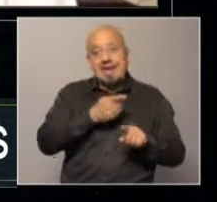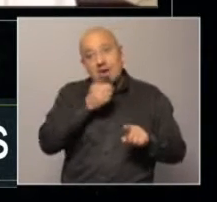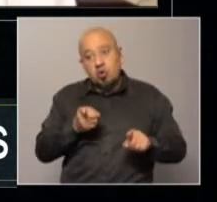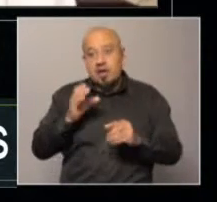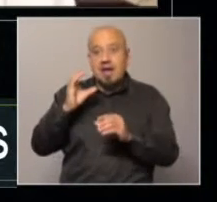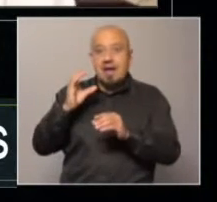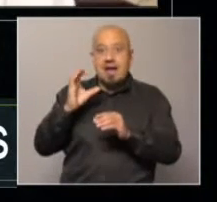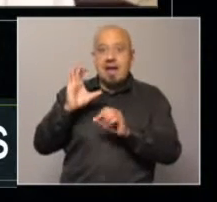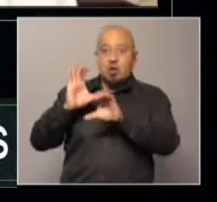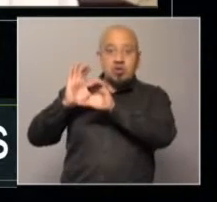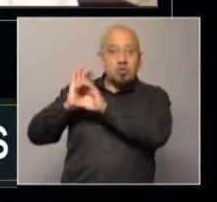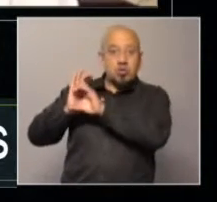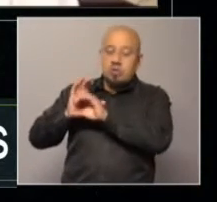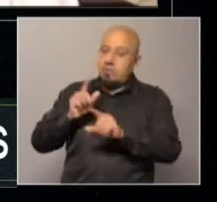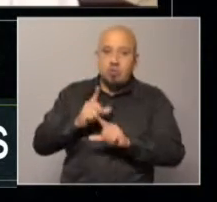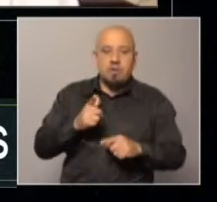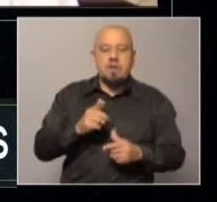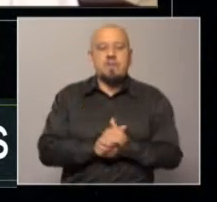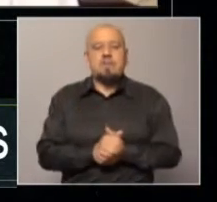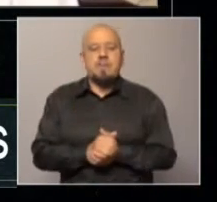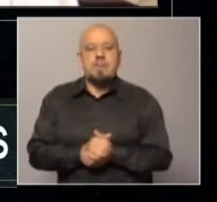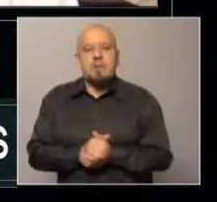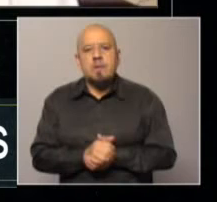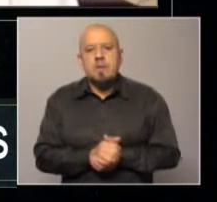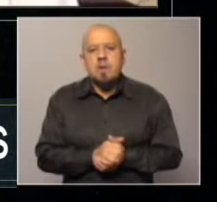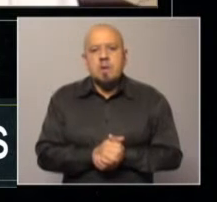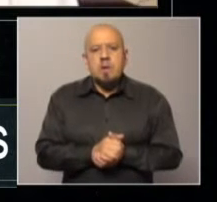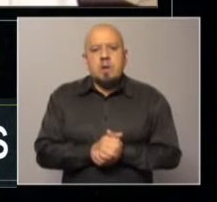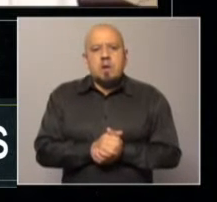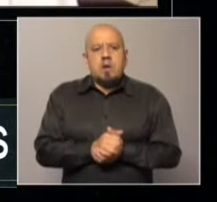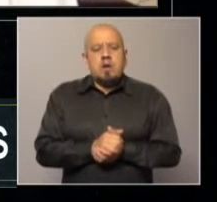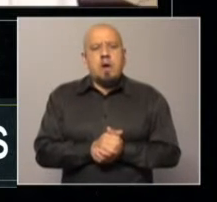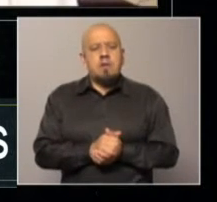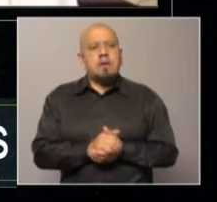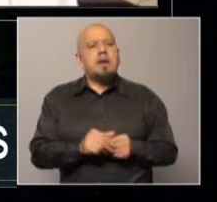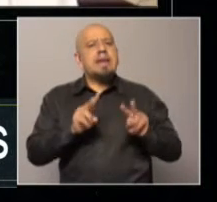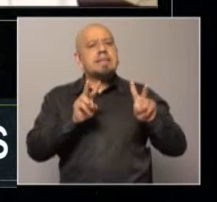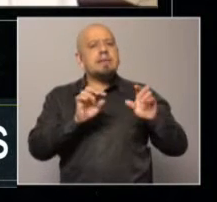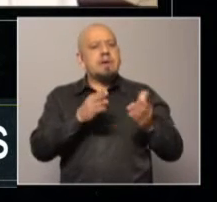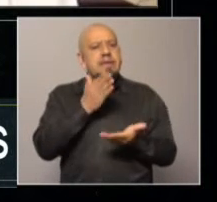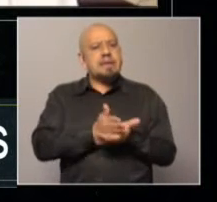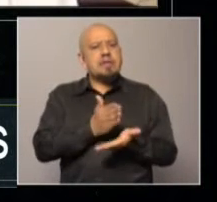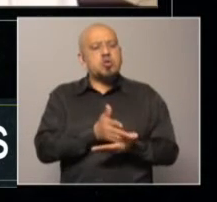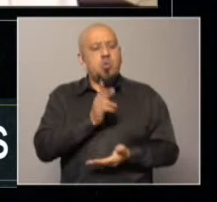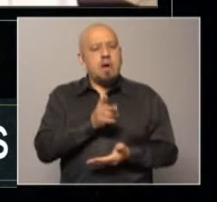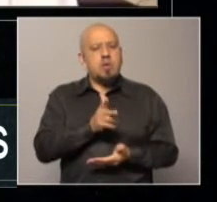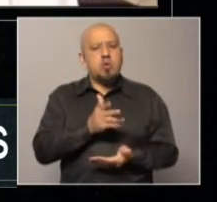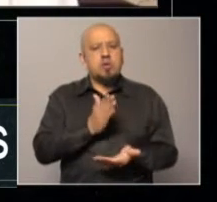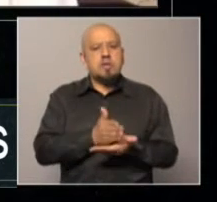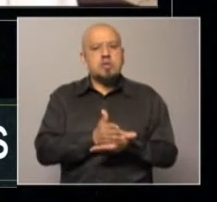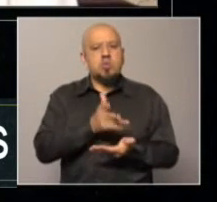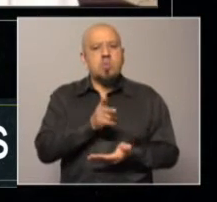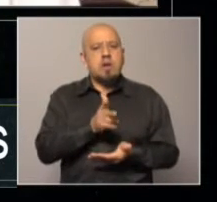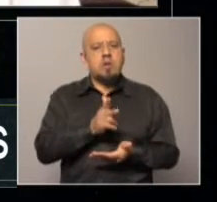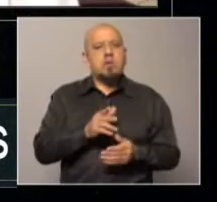fuerte en lo que viene. Una última. El tema de los derechos humanos que en este periodo, con